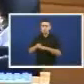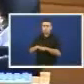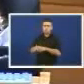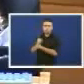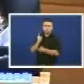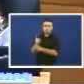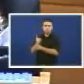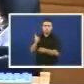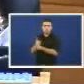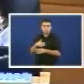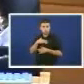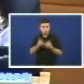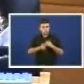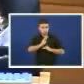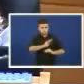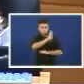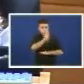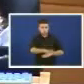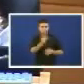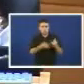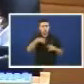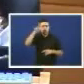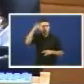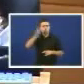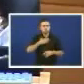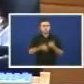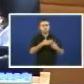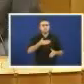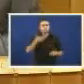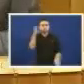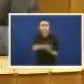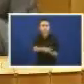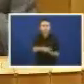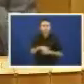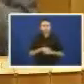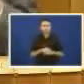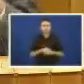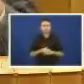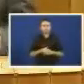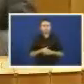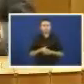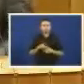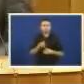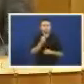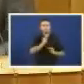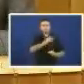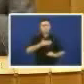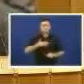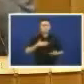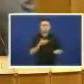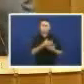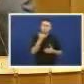converterse en activos partidarios da eutanasia da nosa cultura da nosa lingua cómbrelles un radical cambio de rumbo